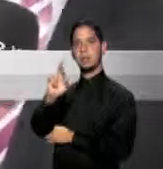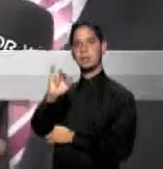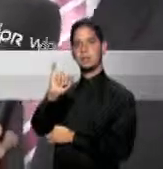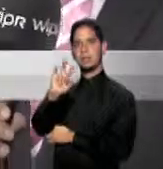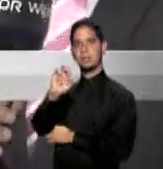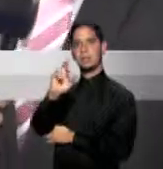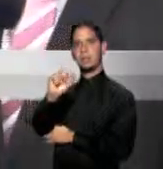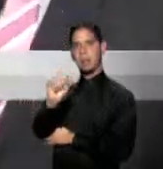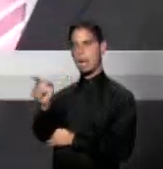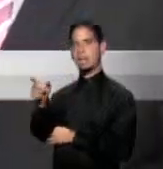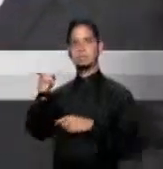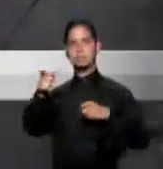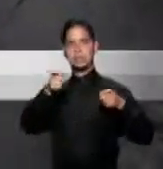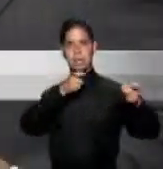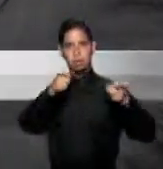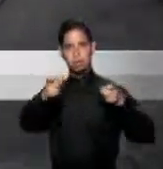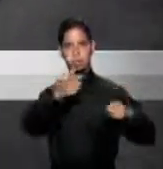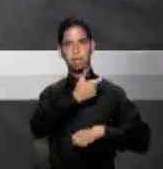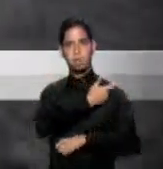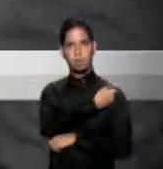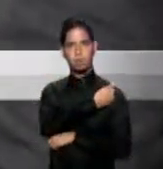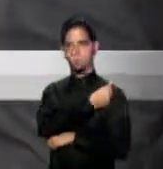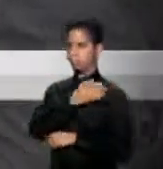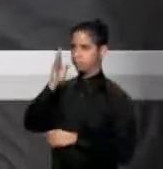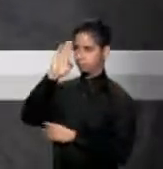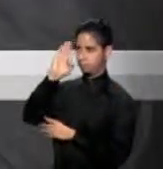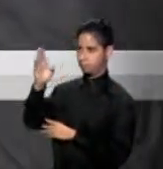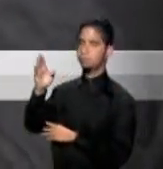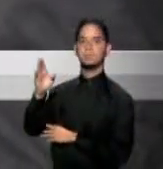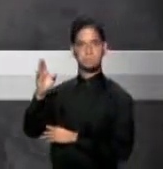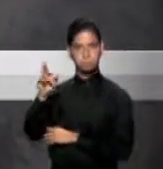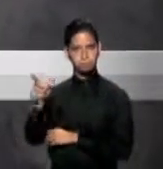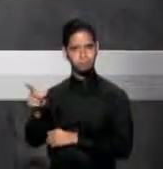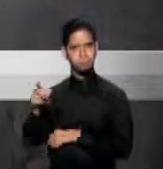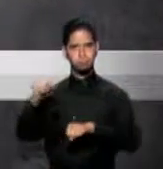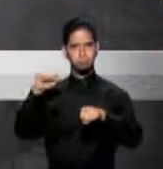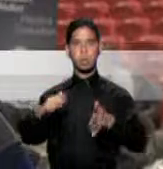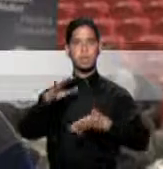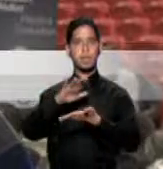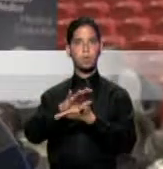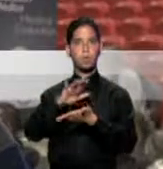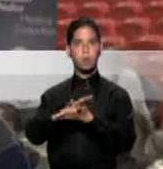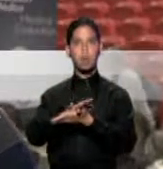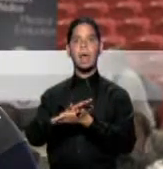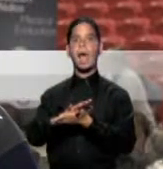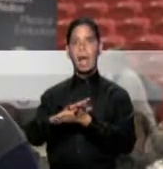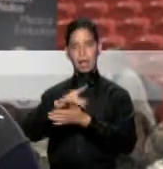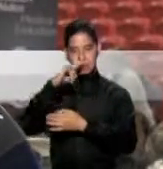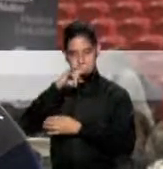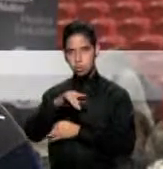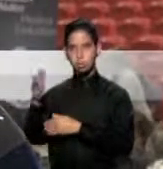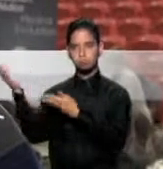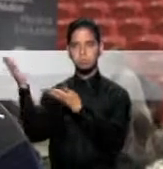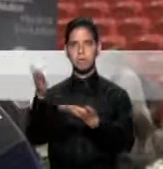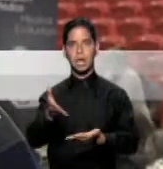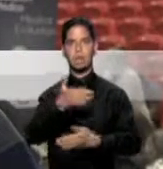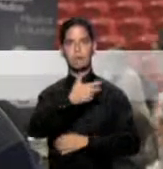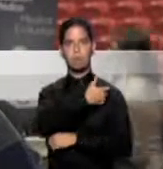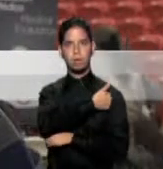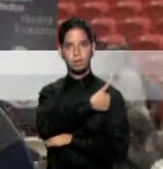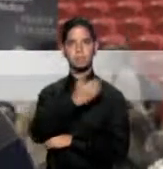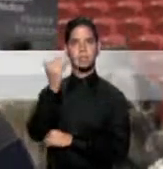de vacunación del Departamento de Salud, a quien saludamos y reconocemos porque este esfuerzo ha tenido una respuesta masiva, muy positiva y sobre